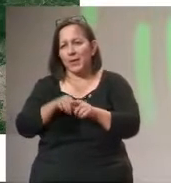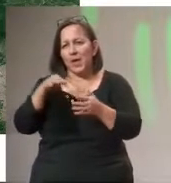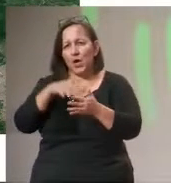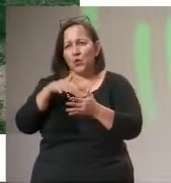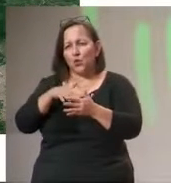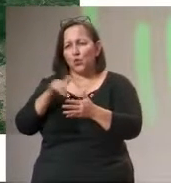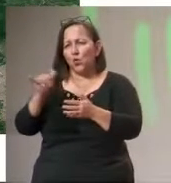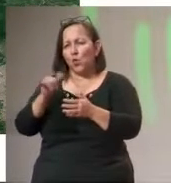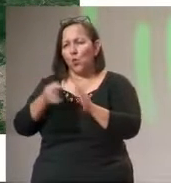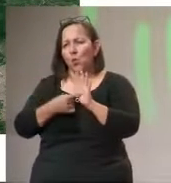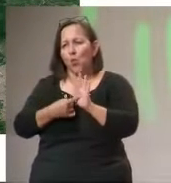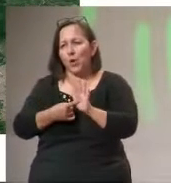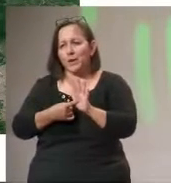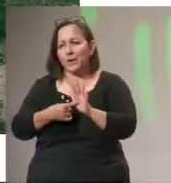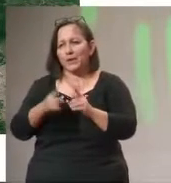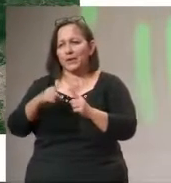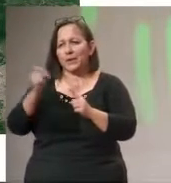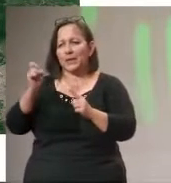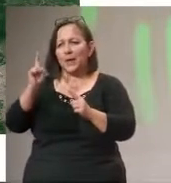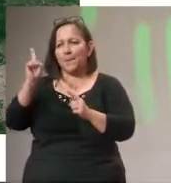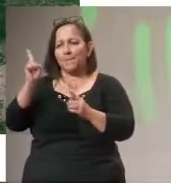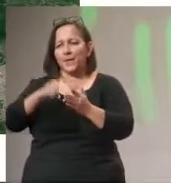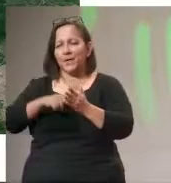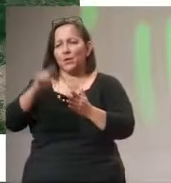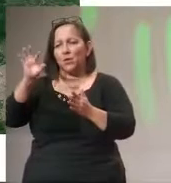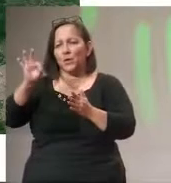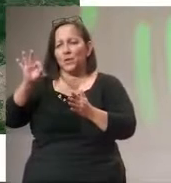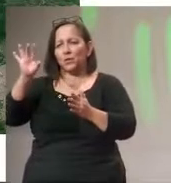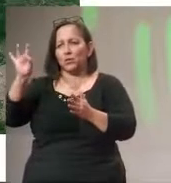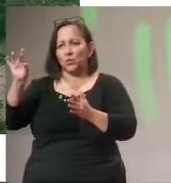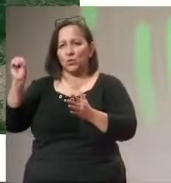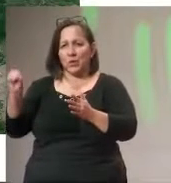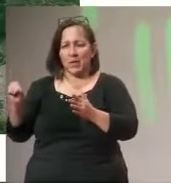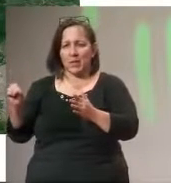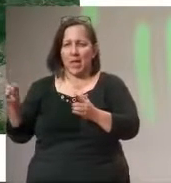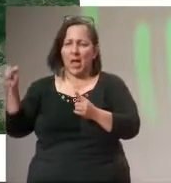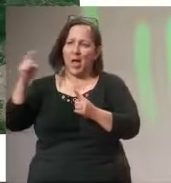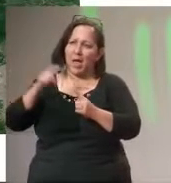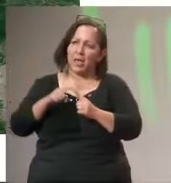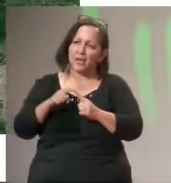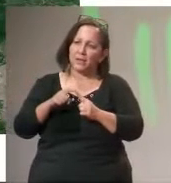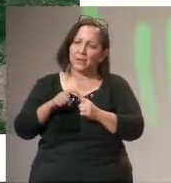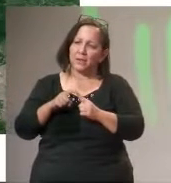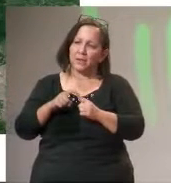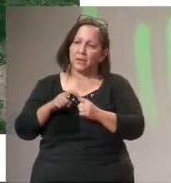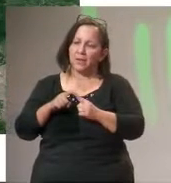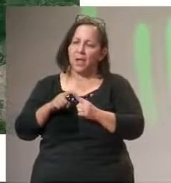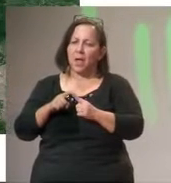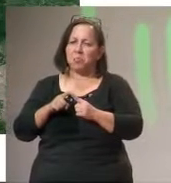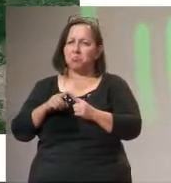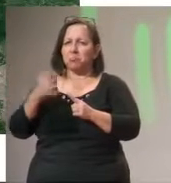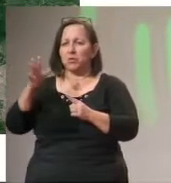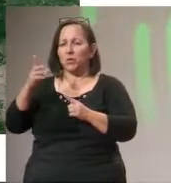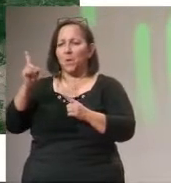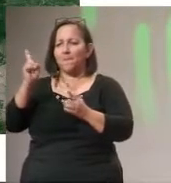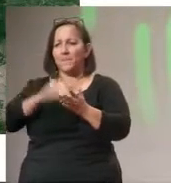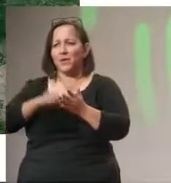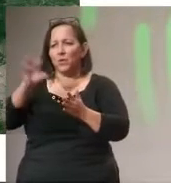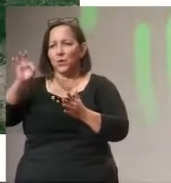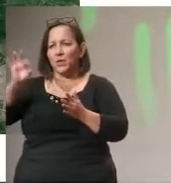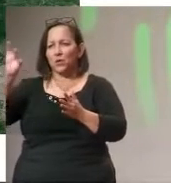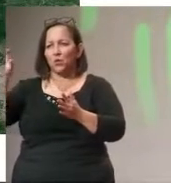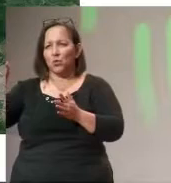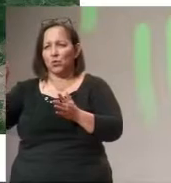estudios con muestras desde 1980 hasta la mitad de los 90, la composición